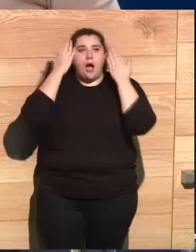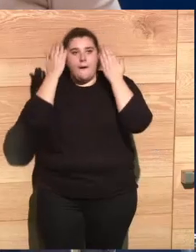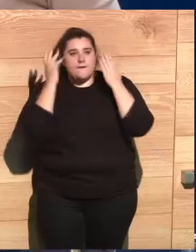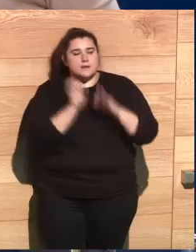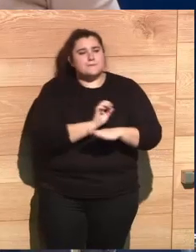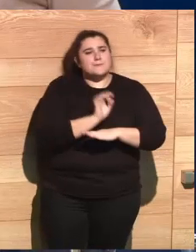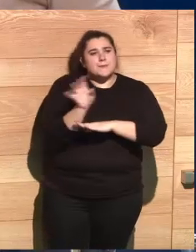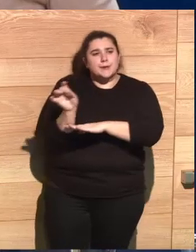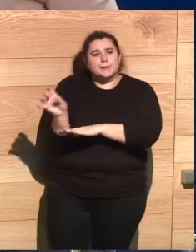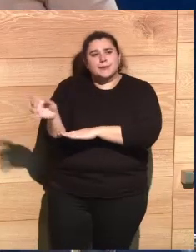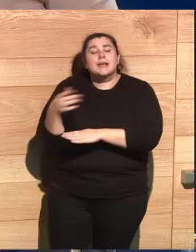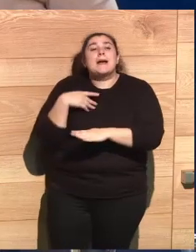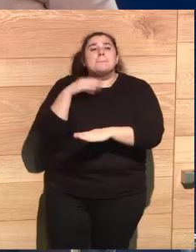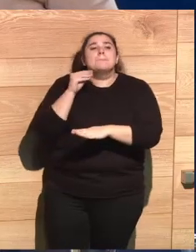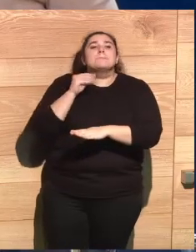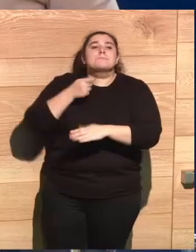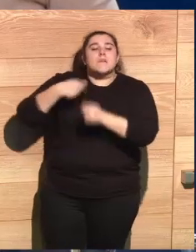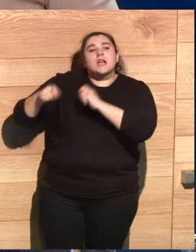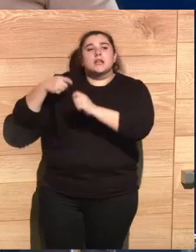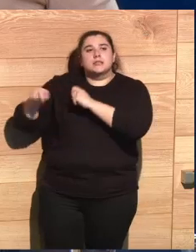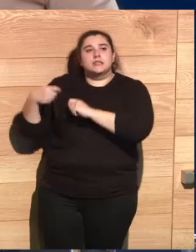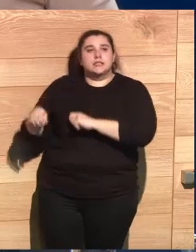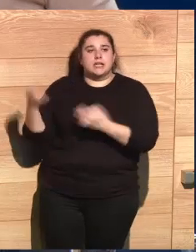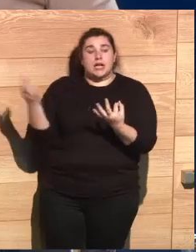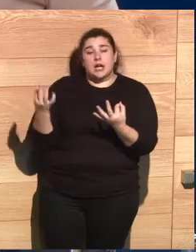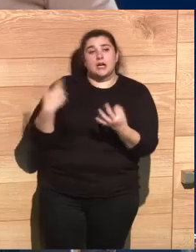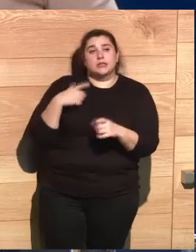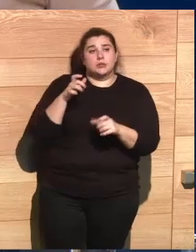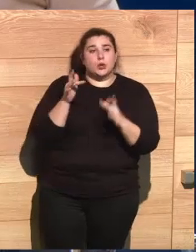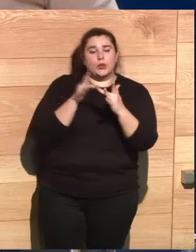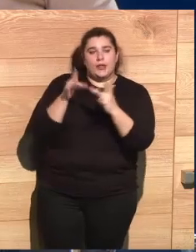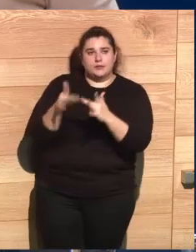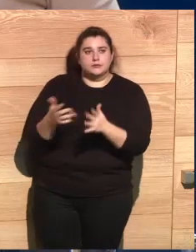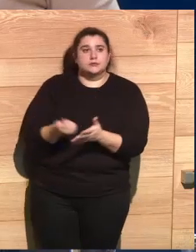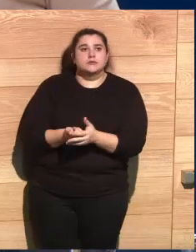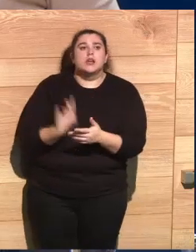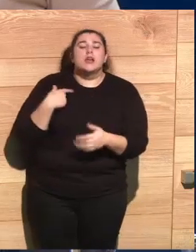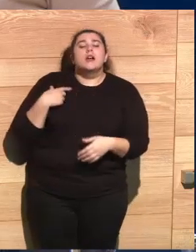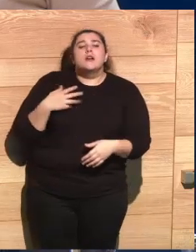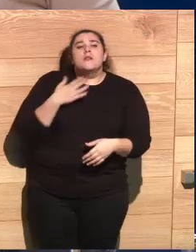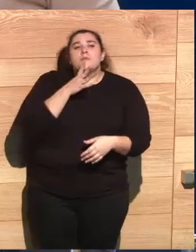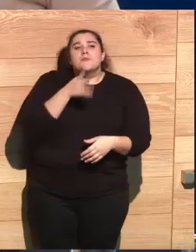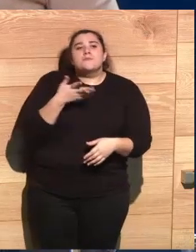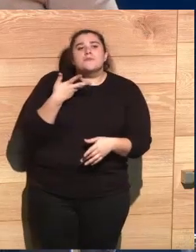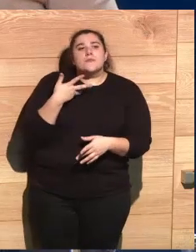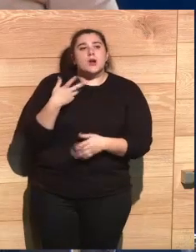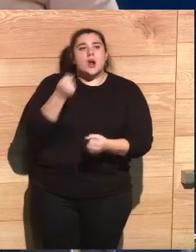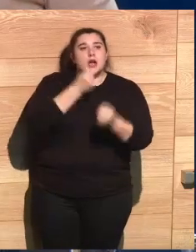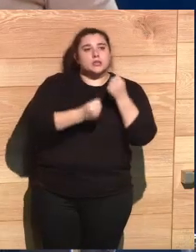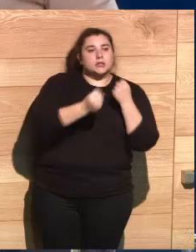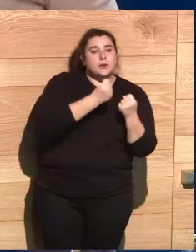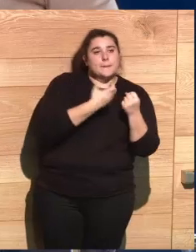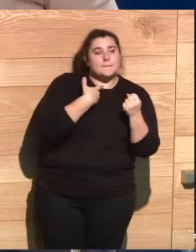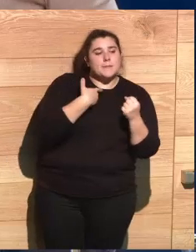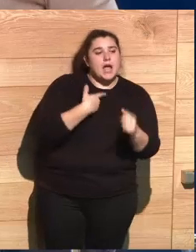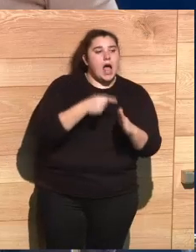juego de Facebook y es el primer juego que realmente entendió cómo funcionan las redes sociales desde un punto de vista de economía de datos y de extracción de datos.